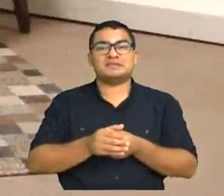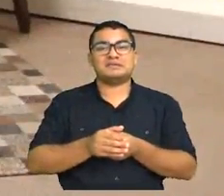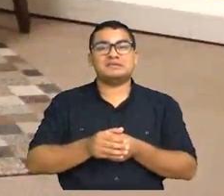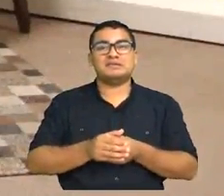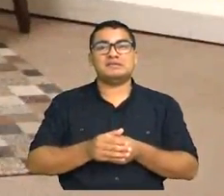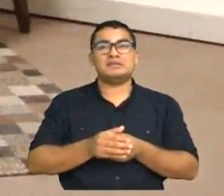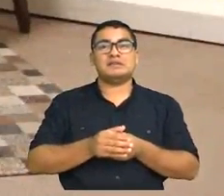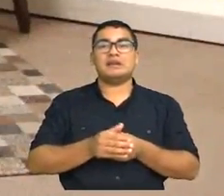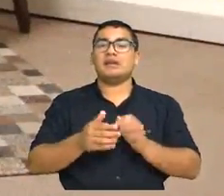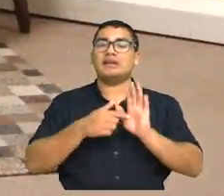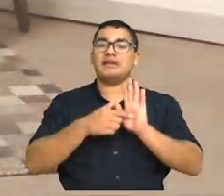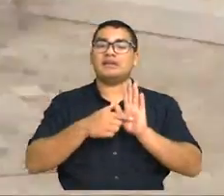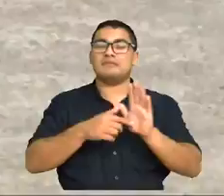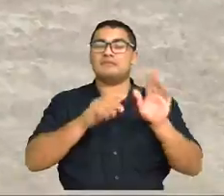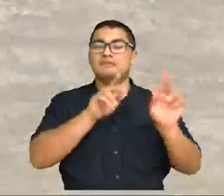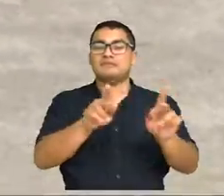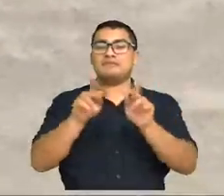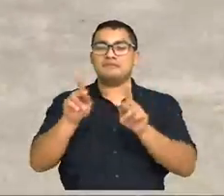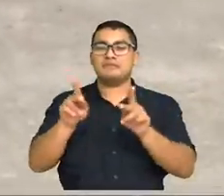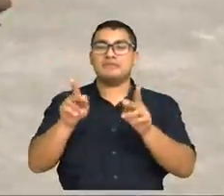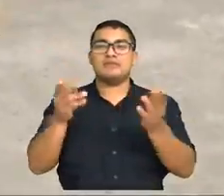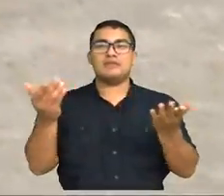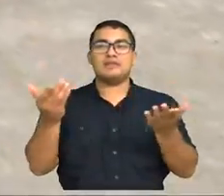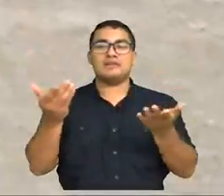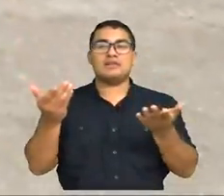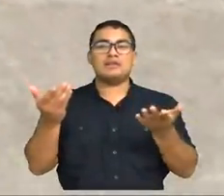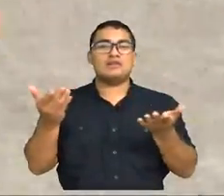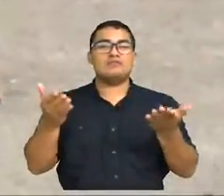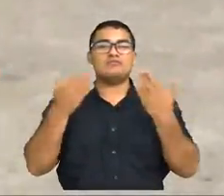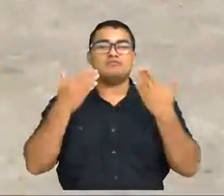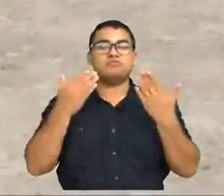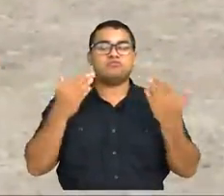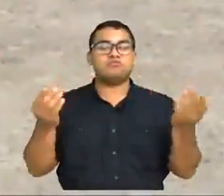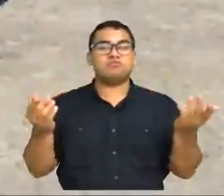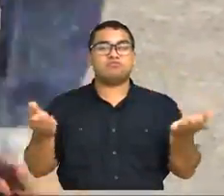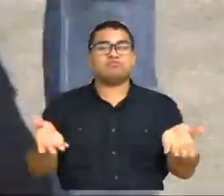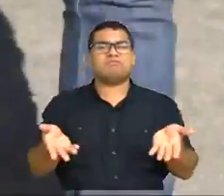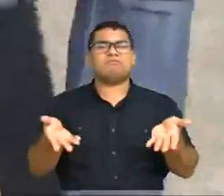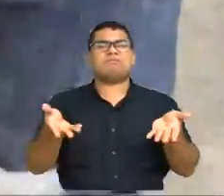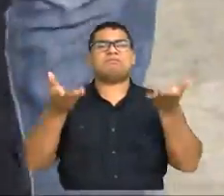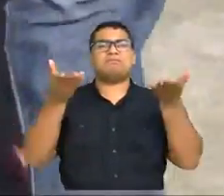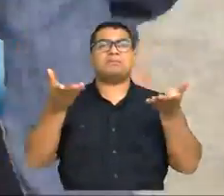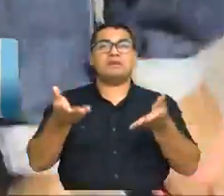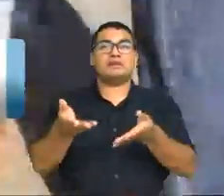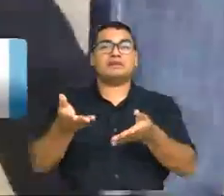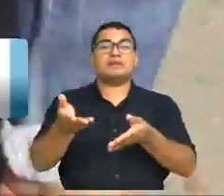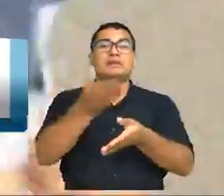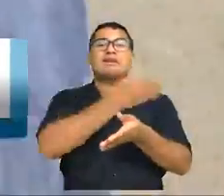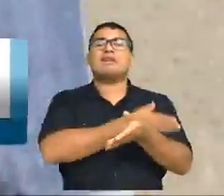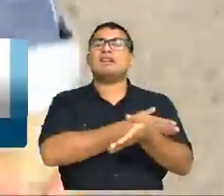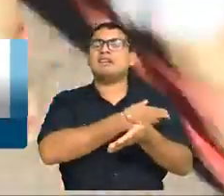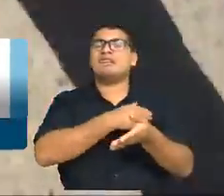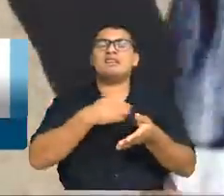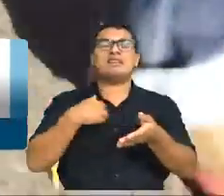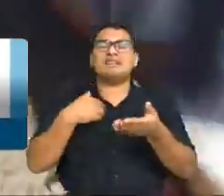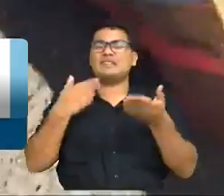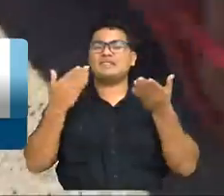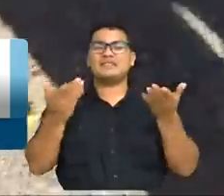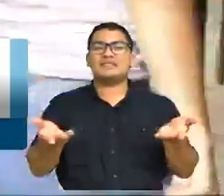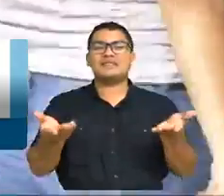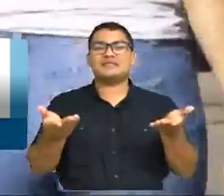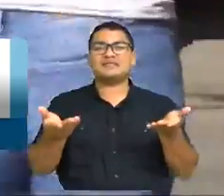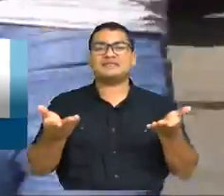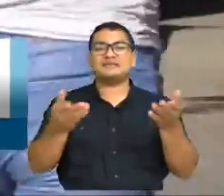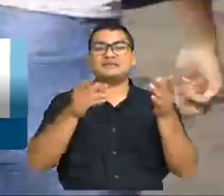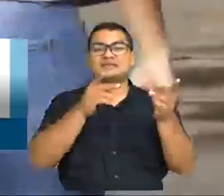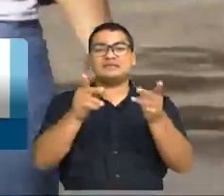que una persona tenga todos estos síntomas del golpe de calor, ¿qué tenemos que hacer antes de llevarnos? Porque tenemos que actuar nosotros. Hay que